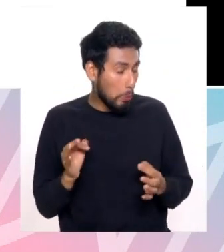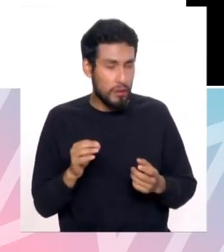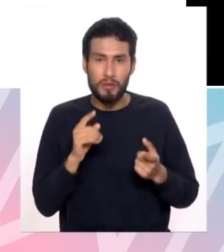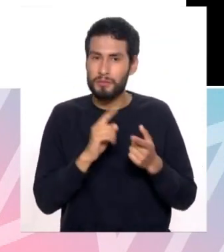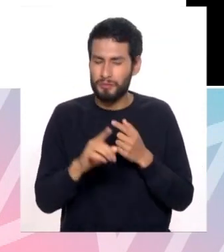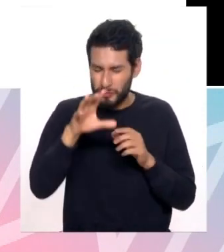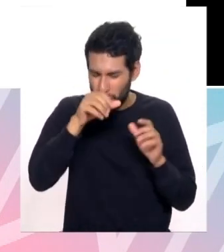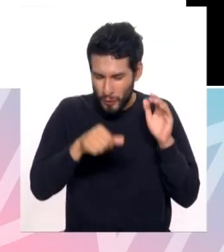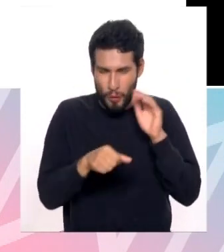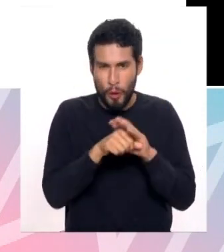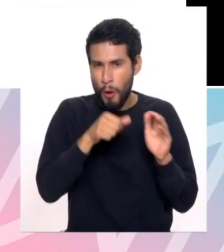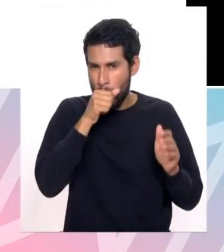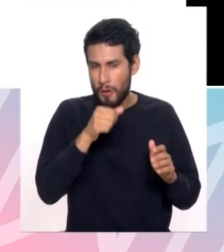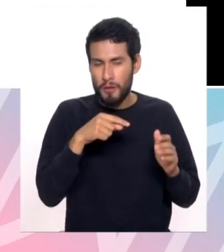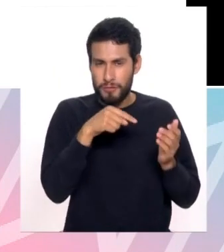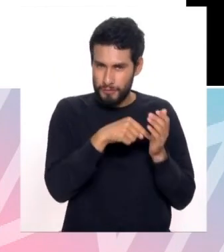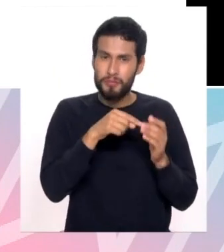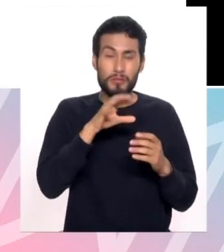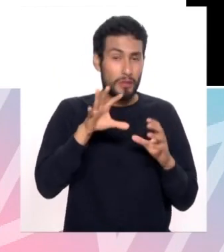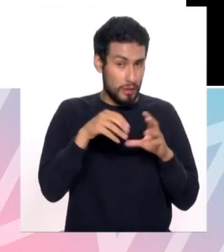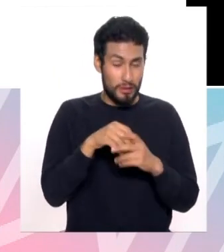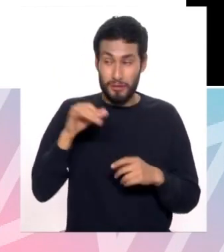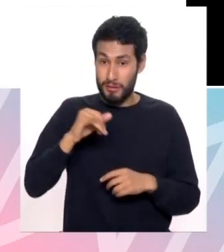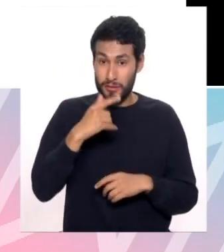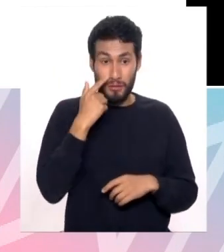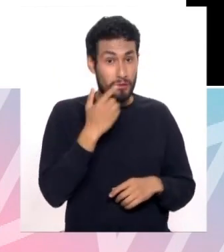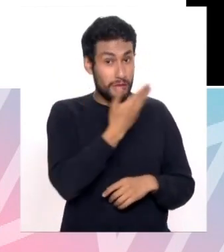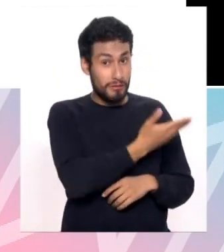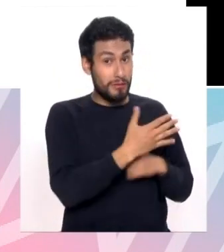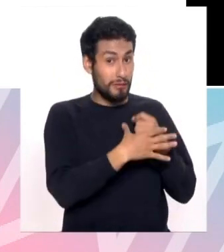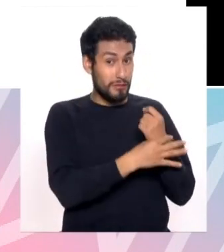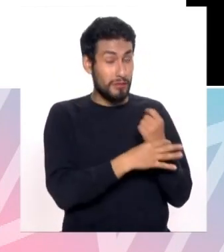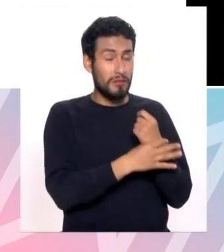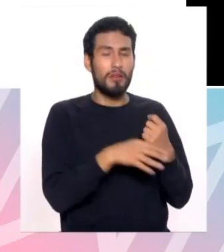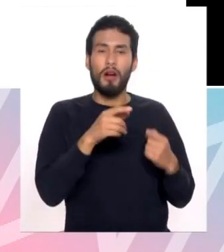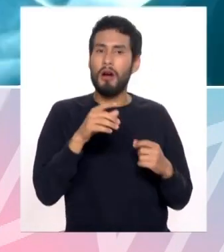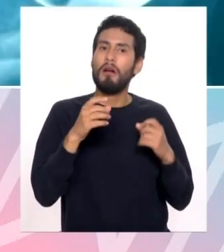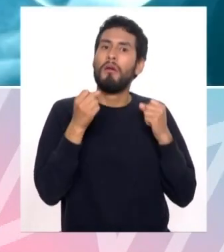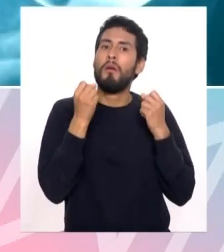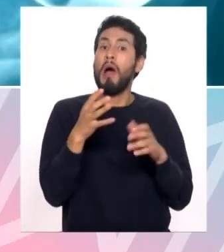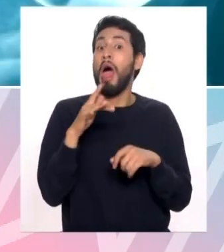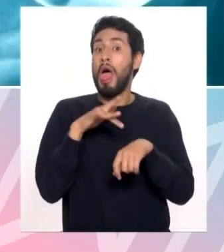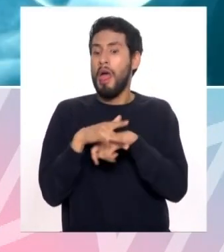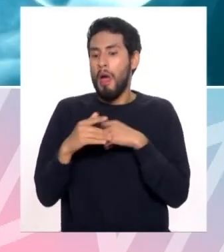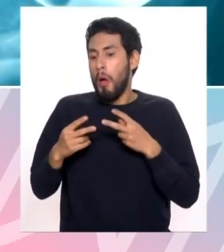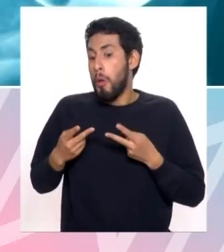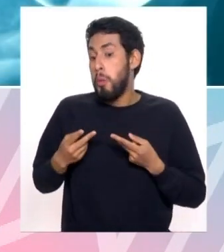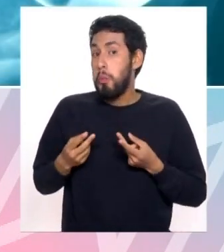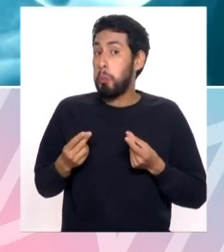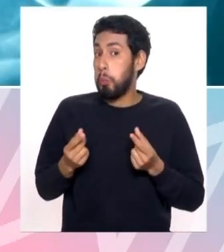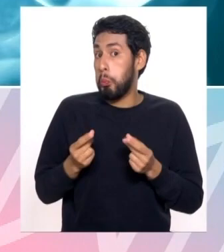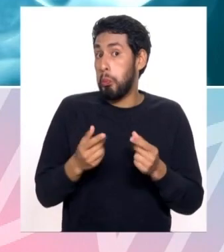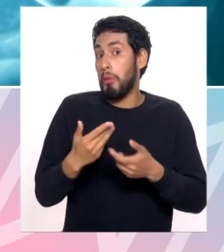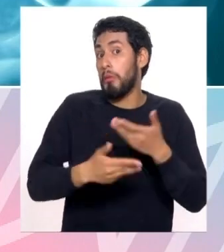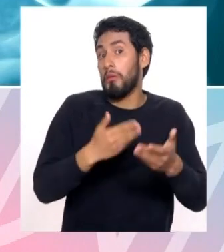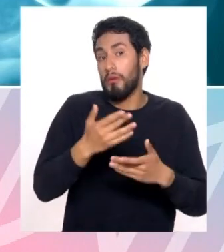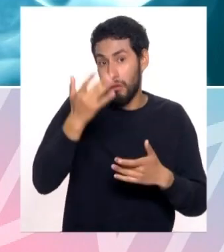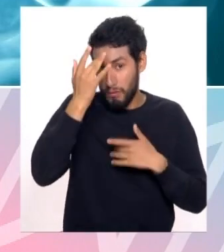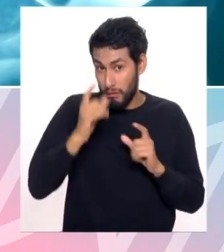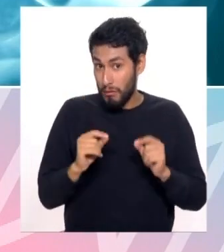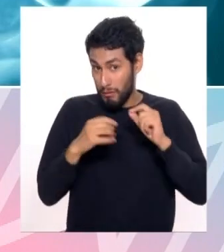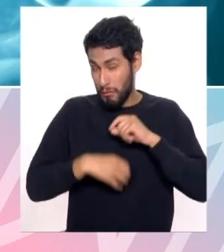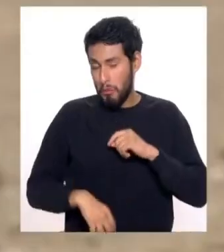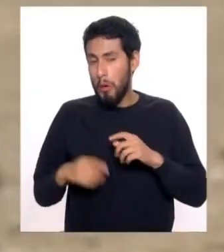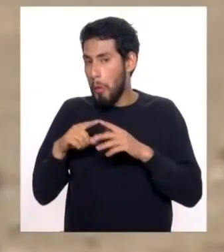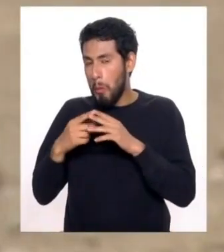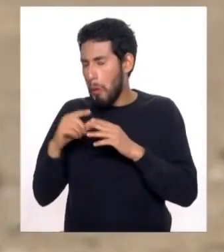nos pueden estar hablando ya, como lo ha señalado el doctor Tejada, de un inicio de una lesión. lesión o de una enfermedad tan grave como es el cáncer de cuello